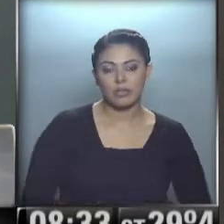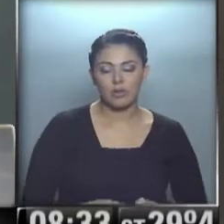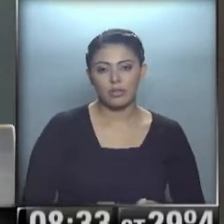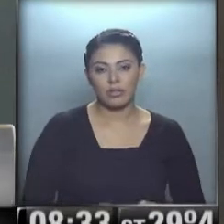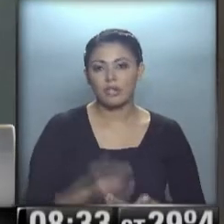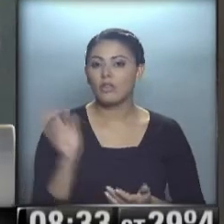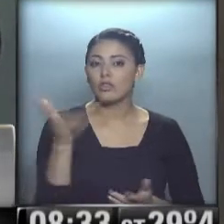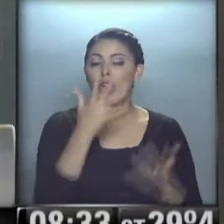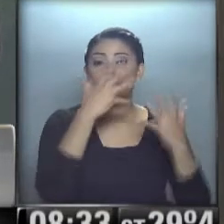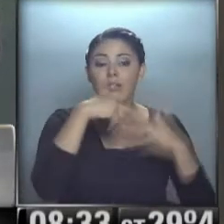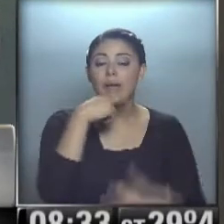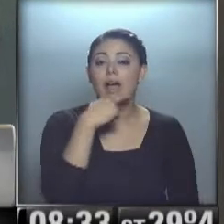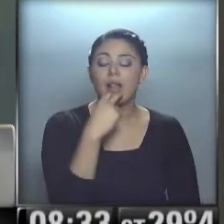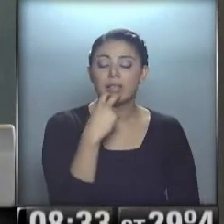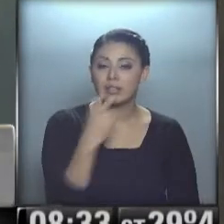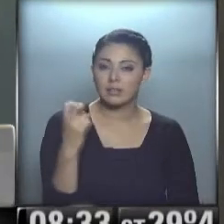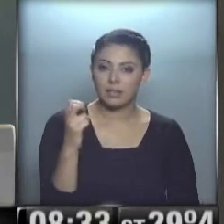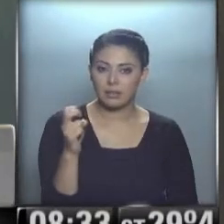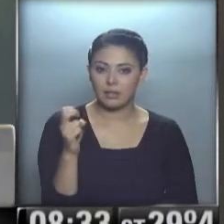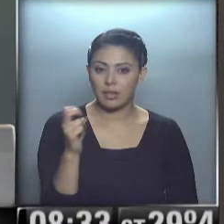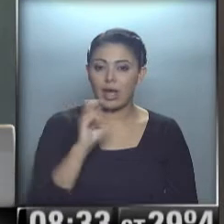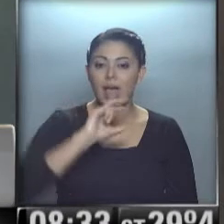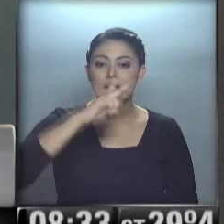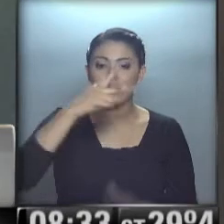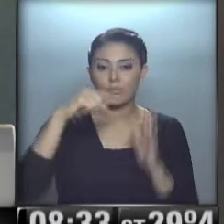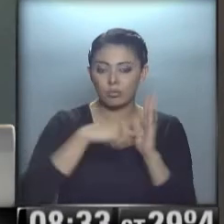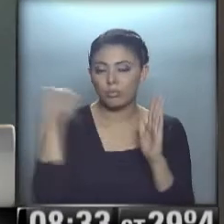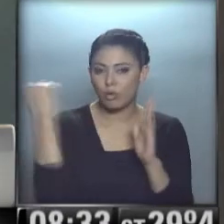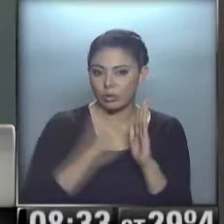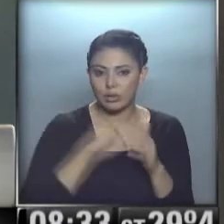sistema eléctrico tiene tres